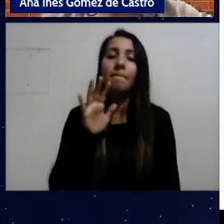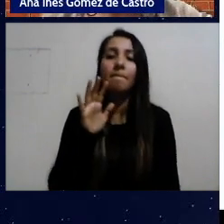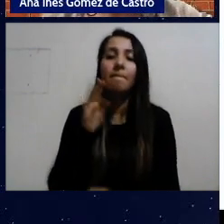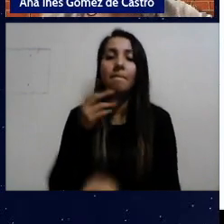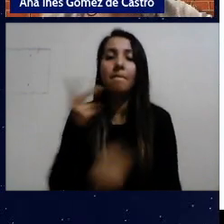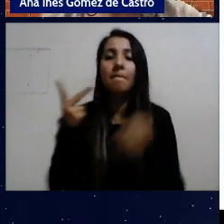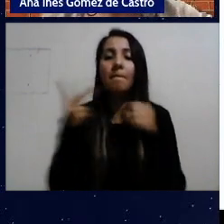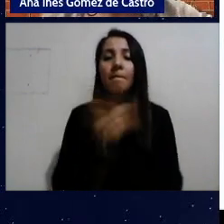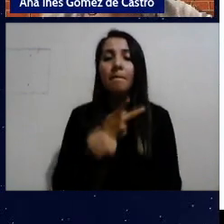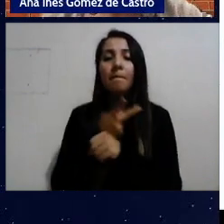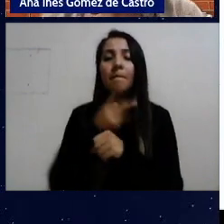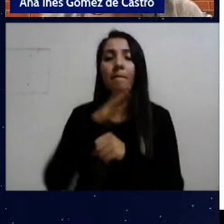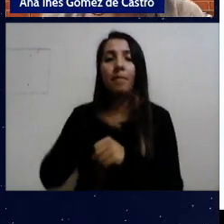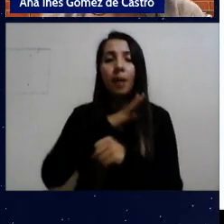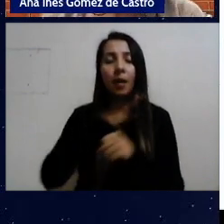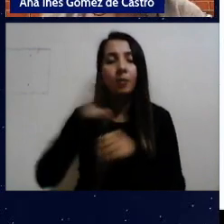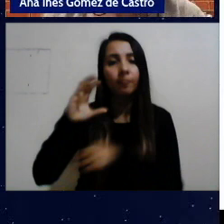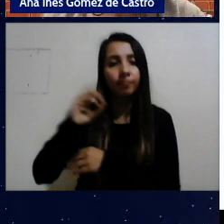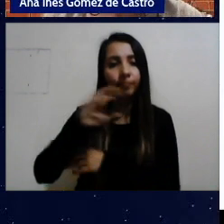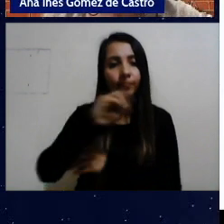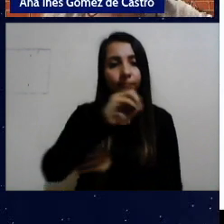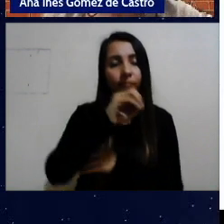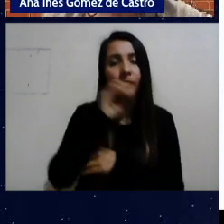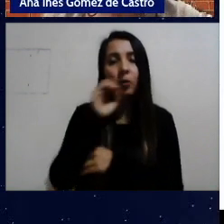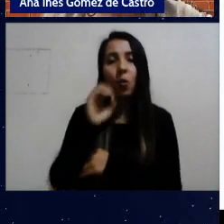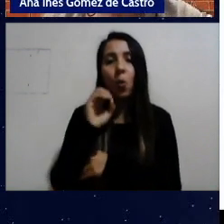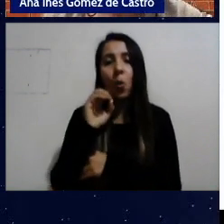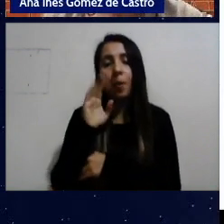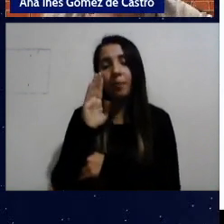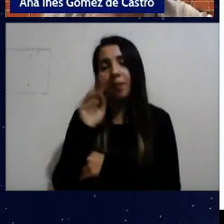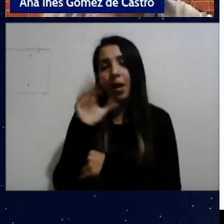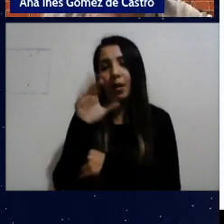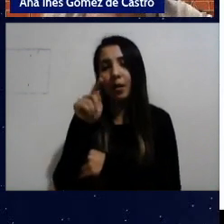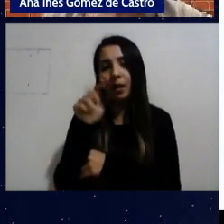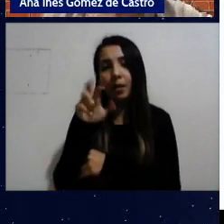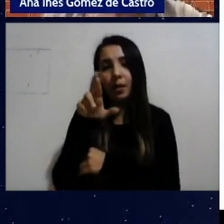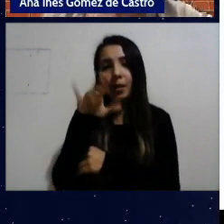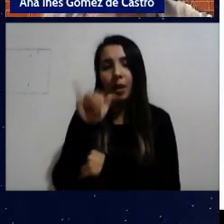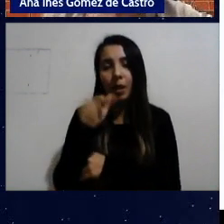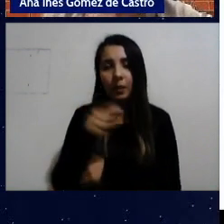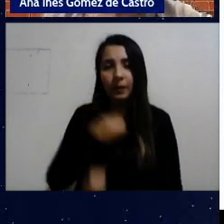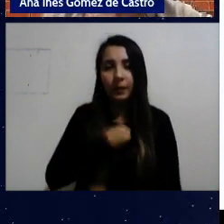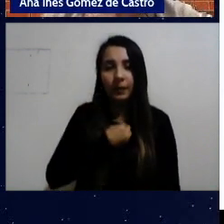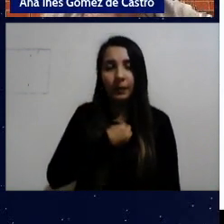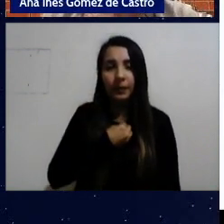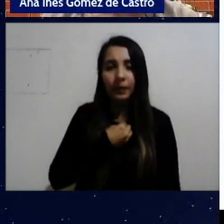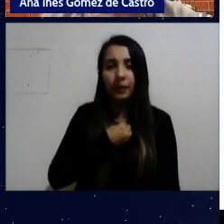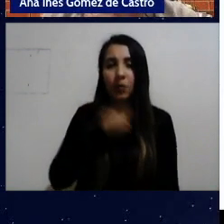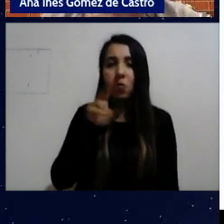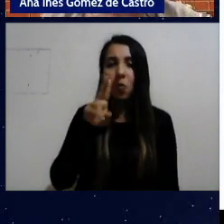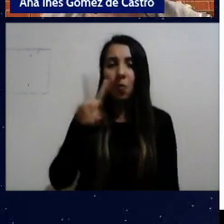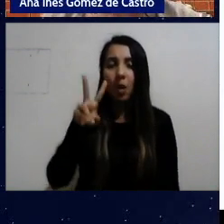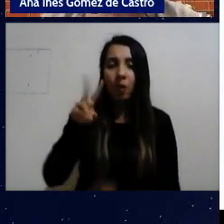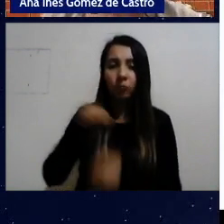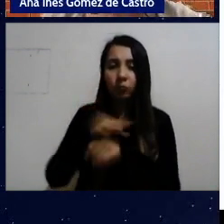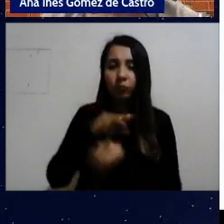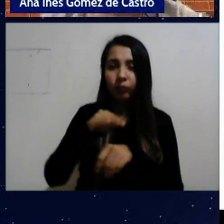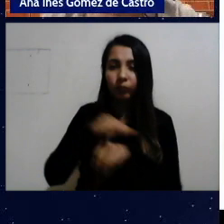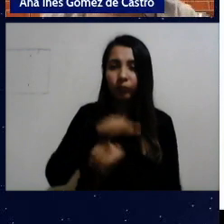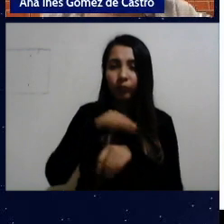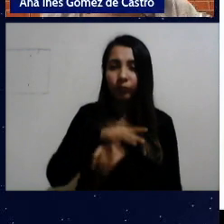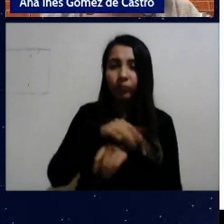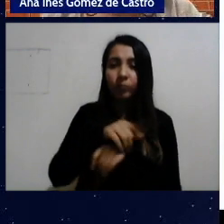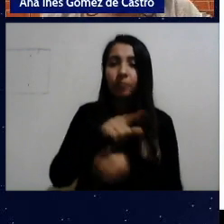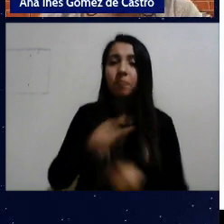es que hay organismos, cianobacterias, que fueron capaces de sobrevivir a la radiación